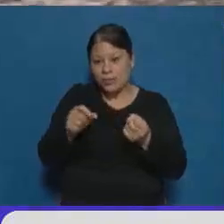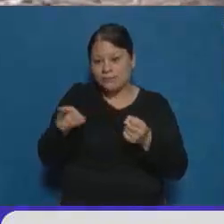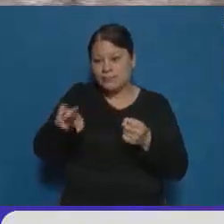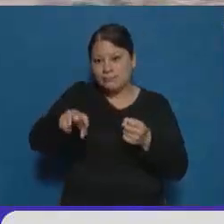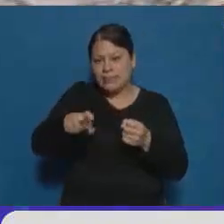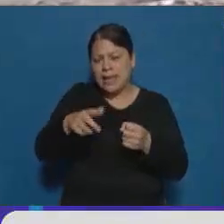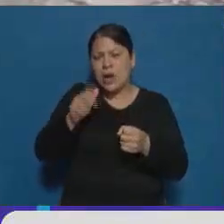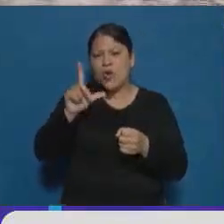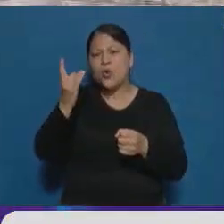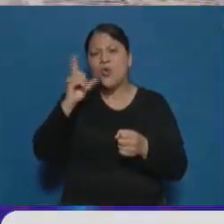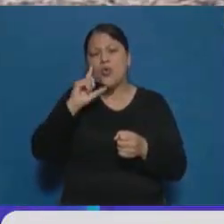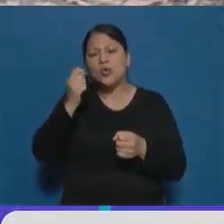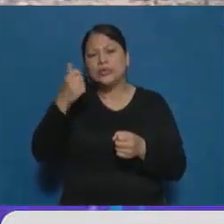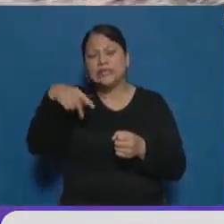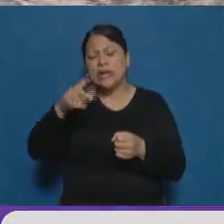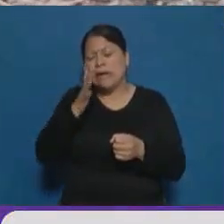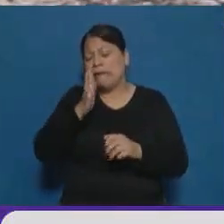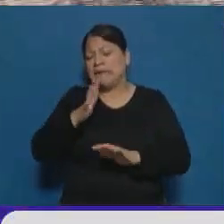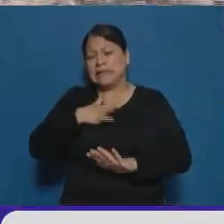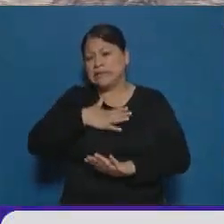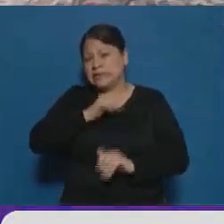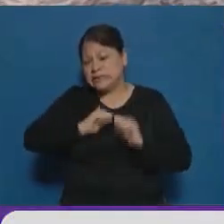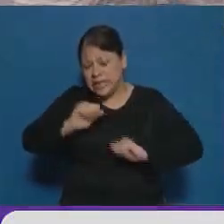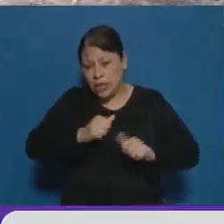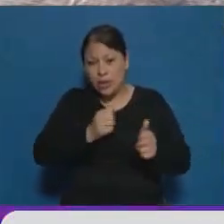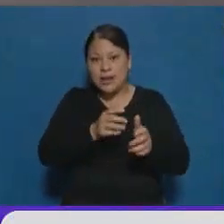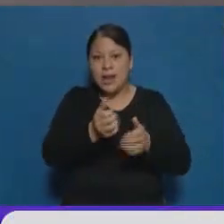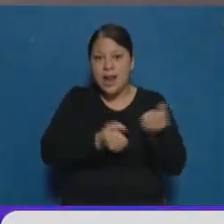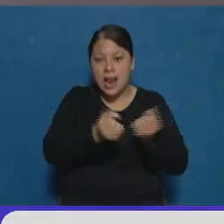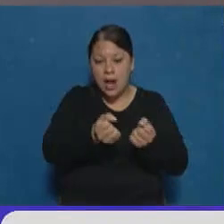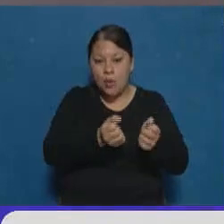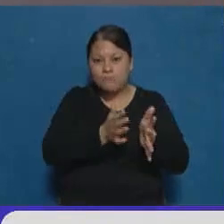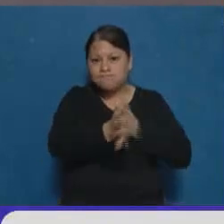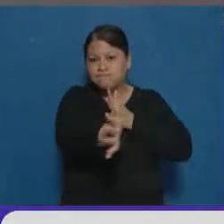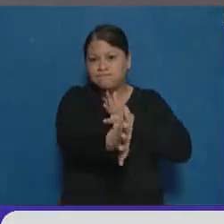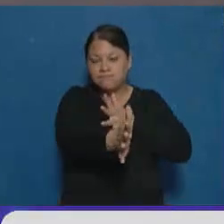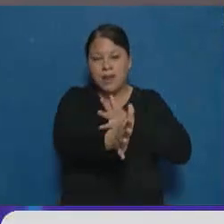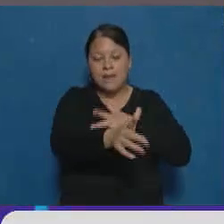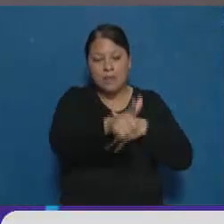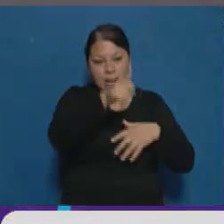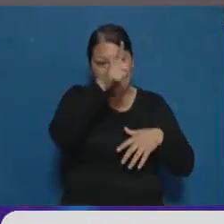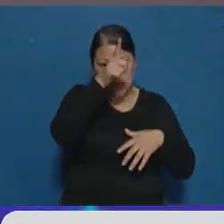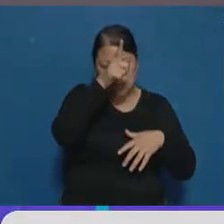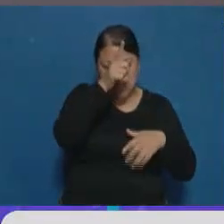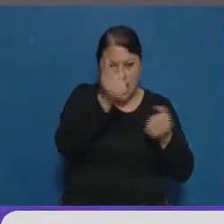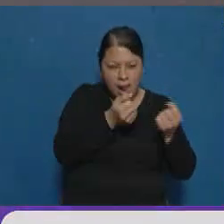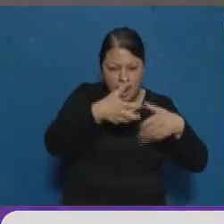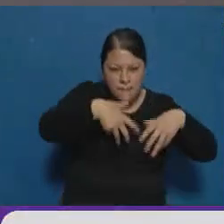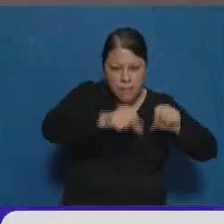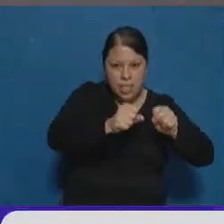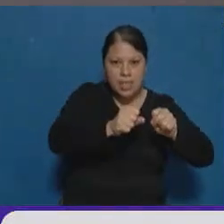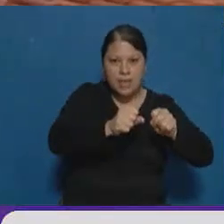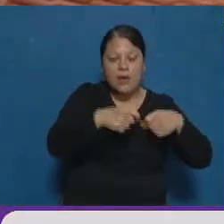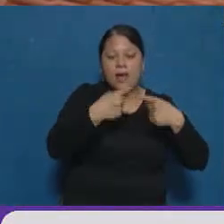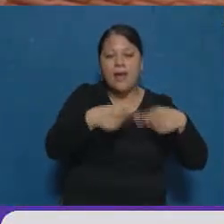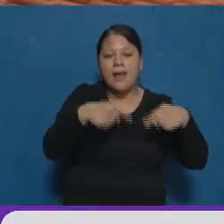dentro del vehículo, hasta que finalmente es hallado, por supuesto, en el oeste de Godoy Cruz por la policía, con algunos elementos